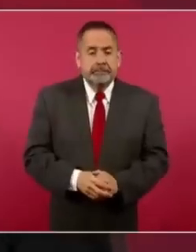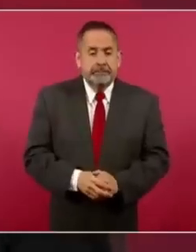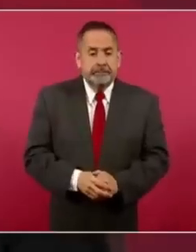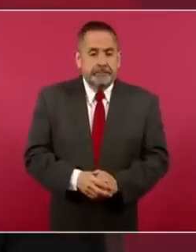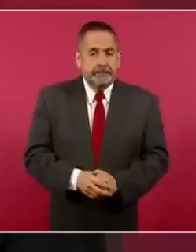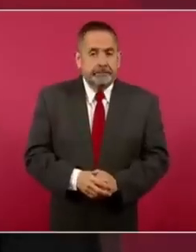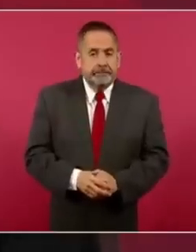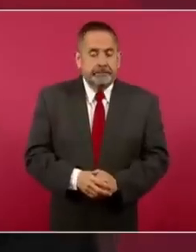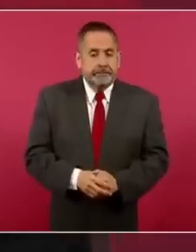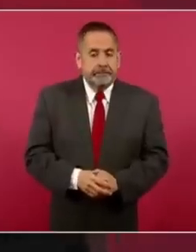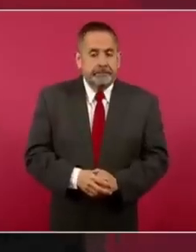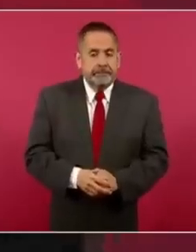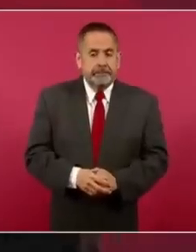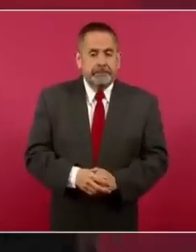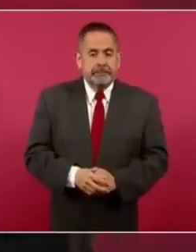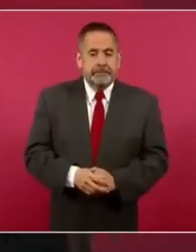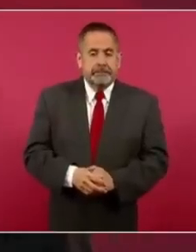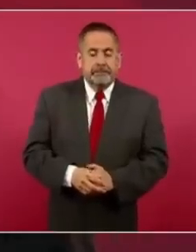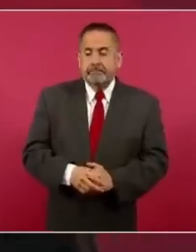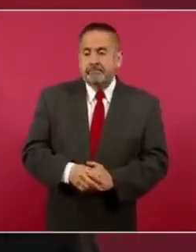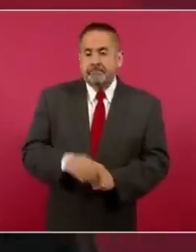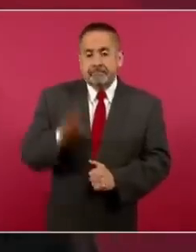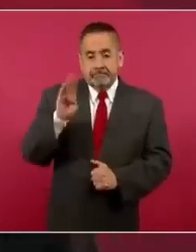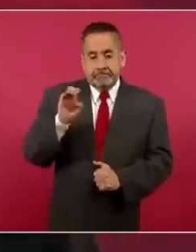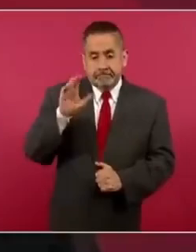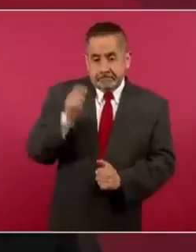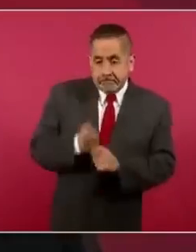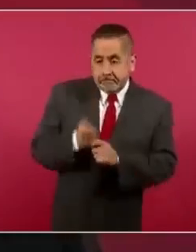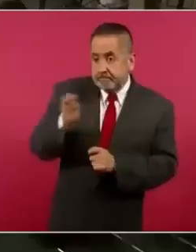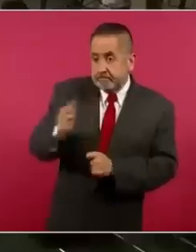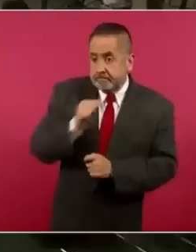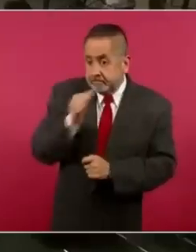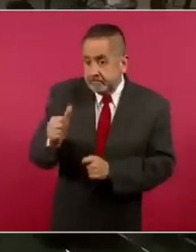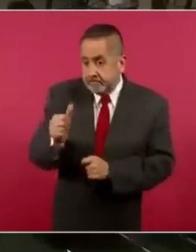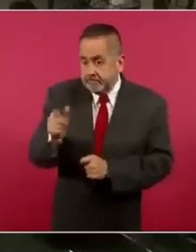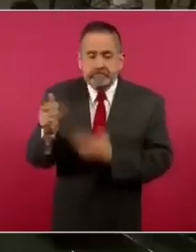donde, si no es por una beca, no se hubiese